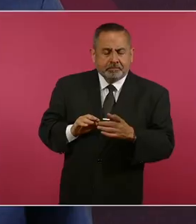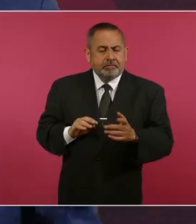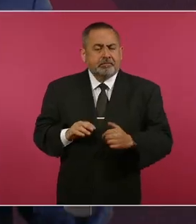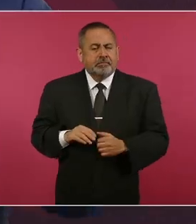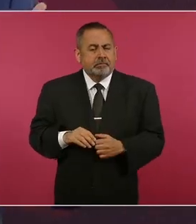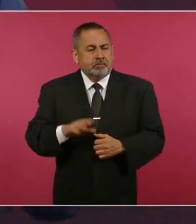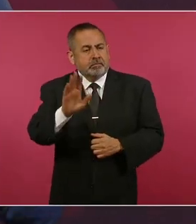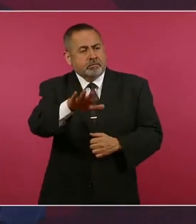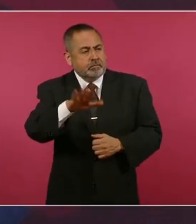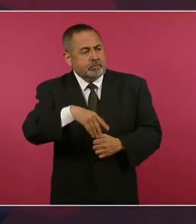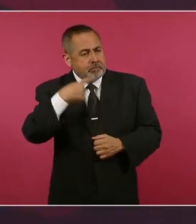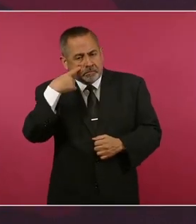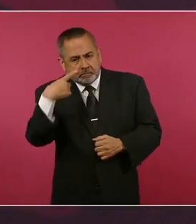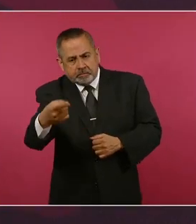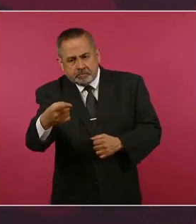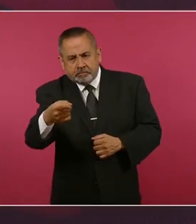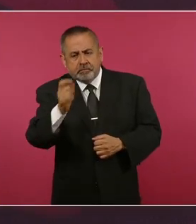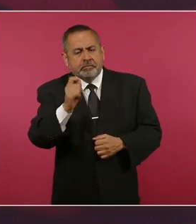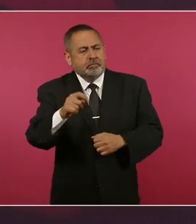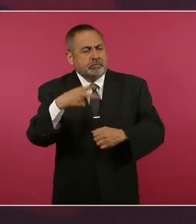me dice, mire lo que hay,